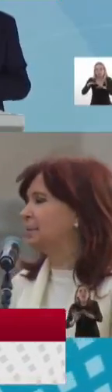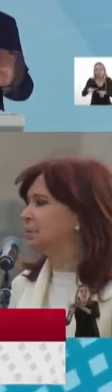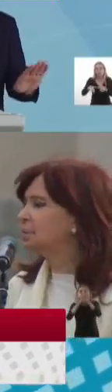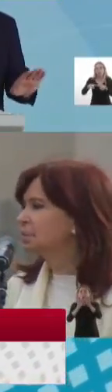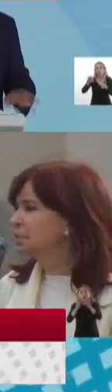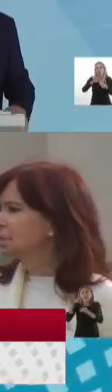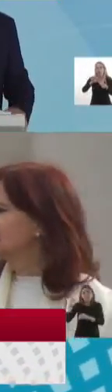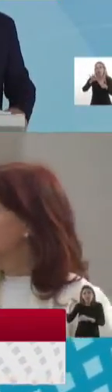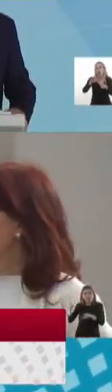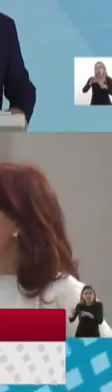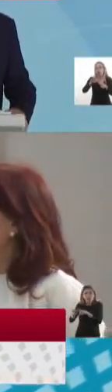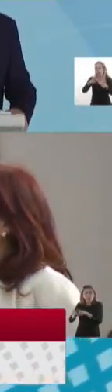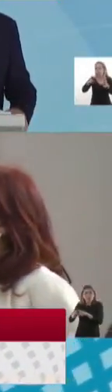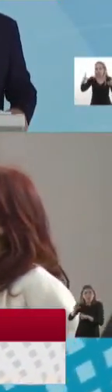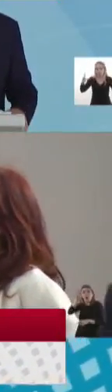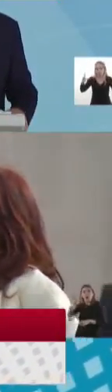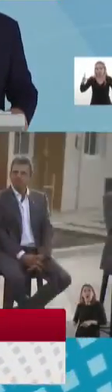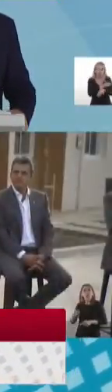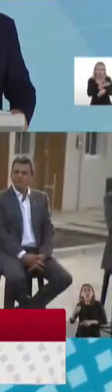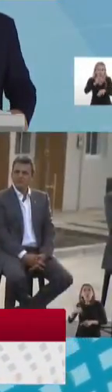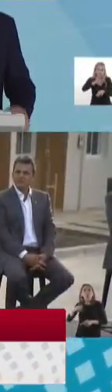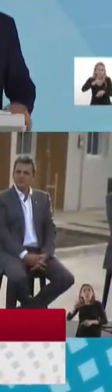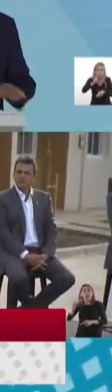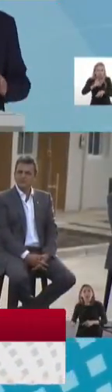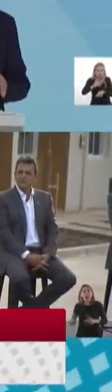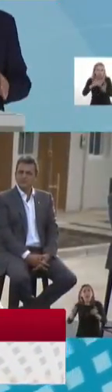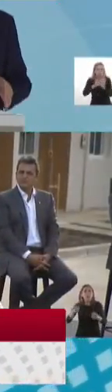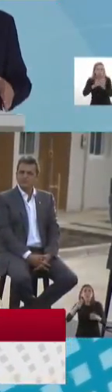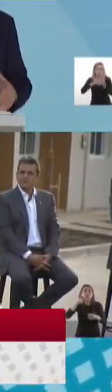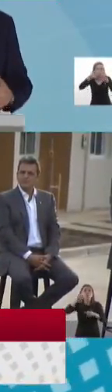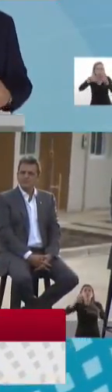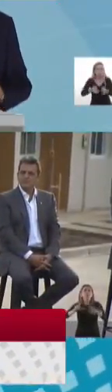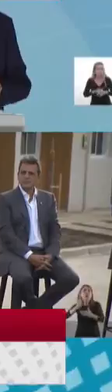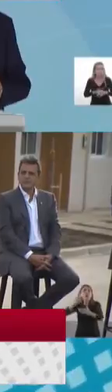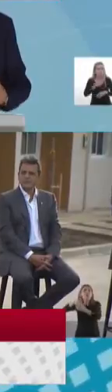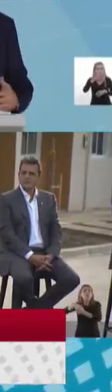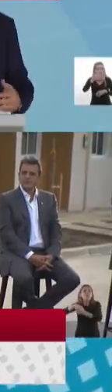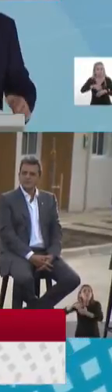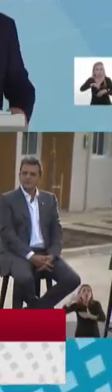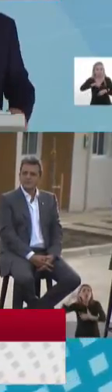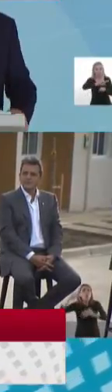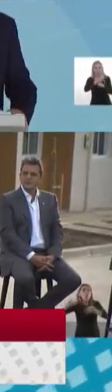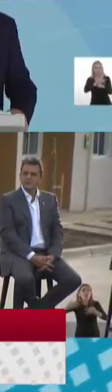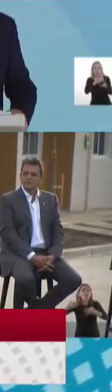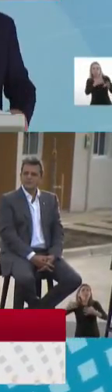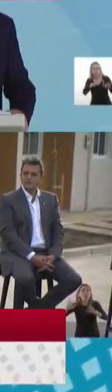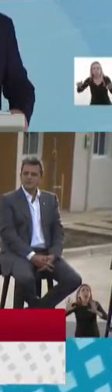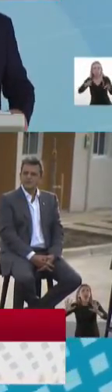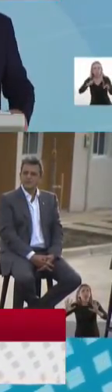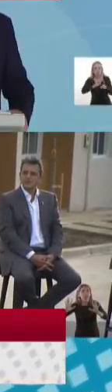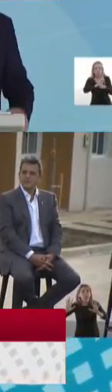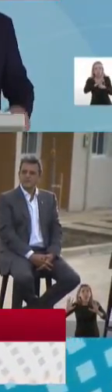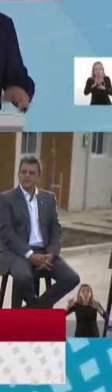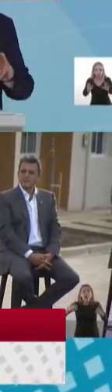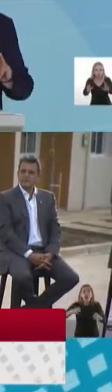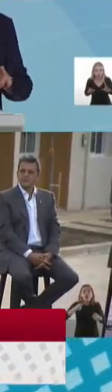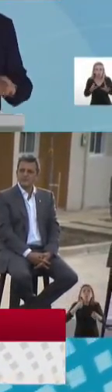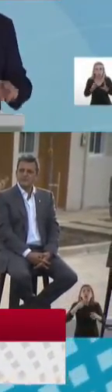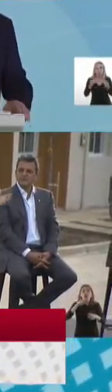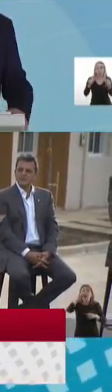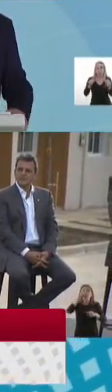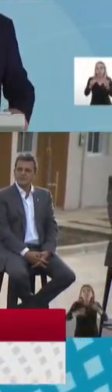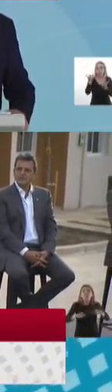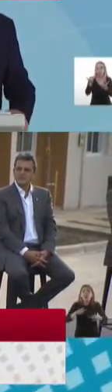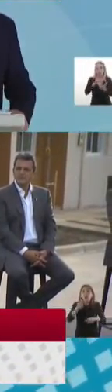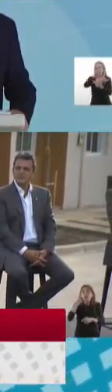cambio en este caso que quiere tener poder para hacer cosas así se juega no por la lucha sino por el desarrollo hay una instancia de lucha